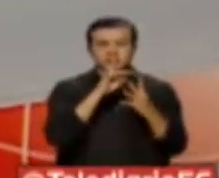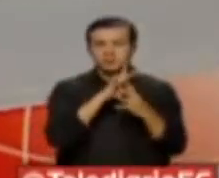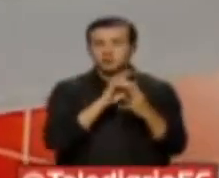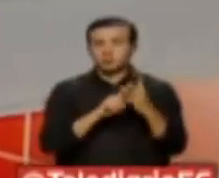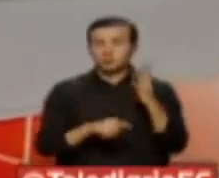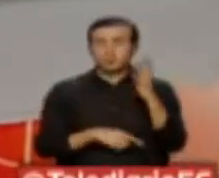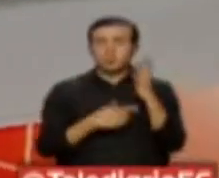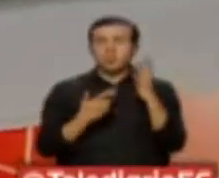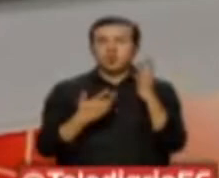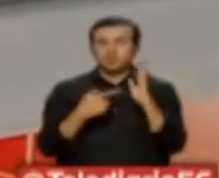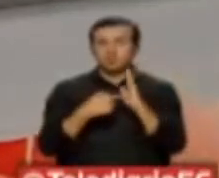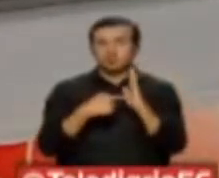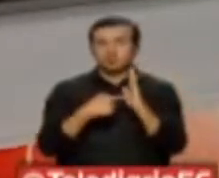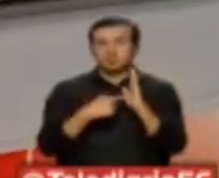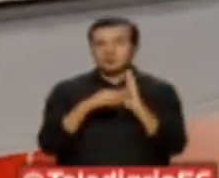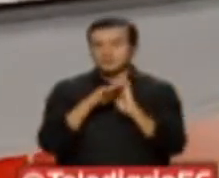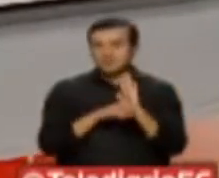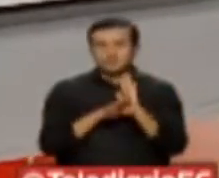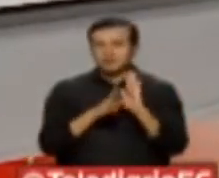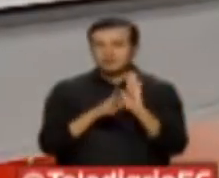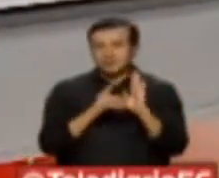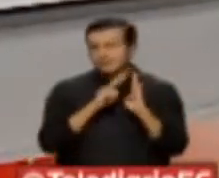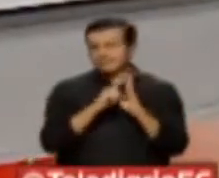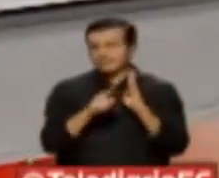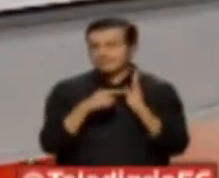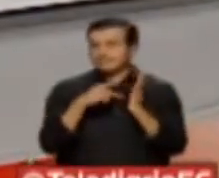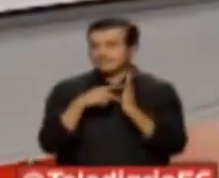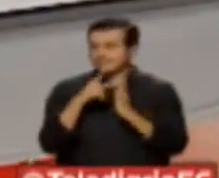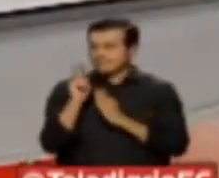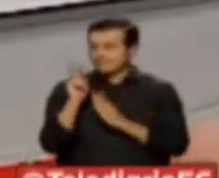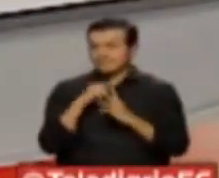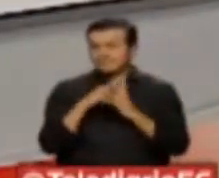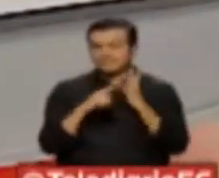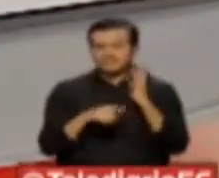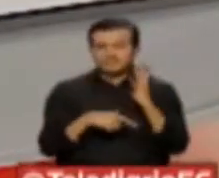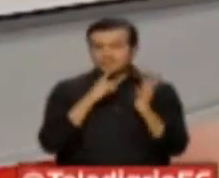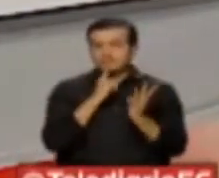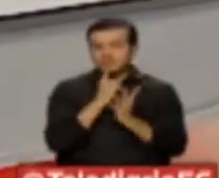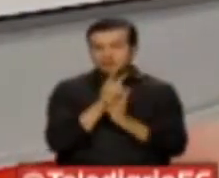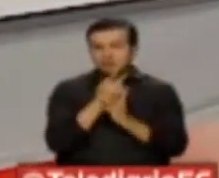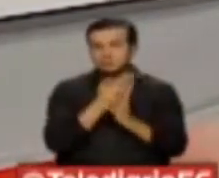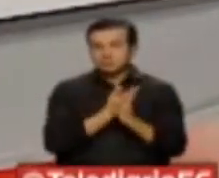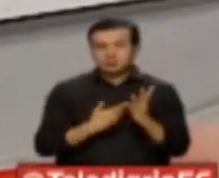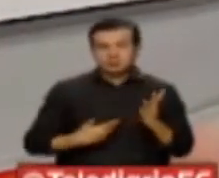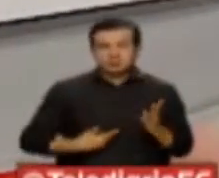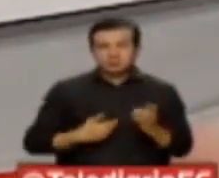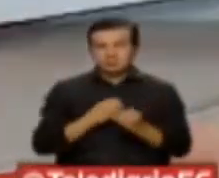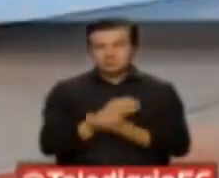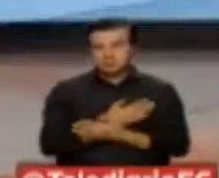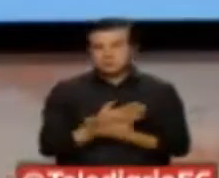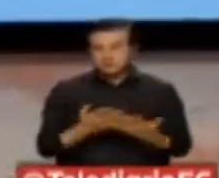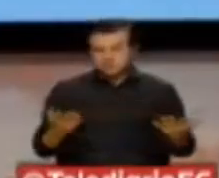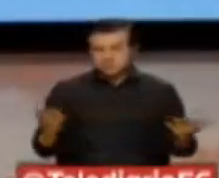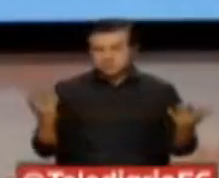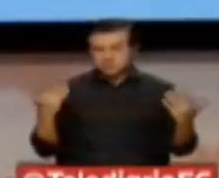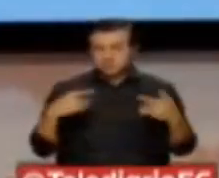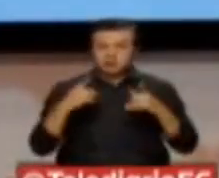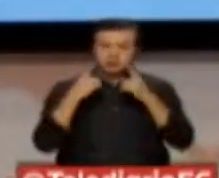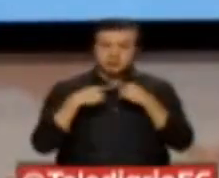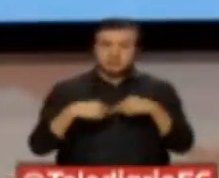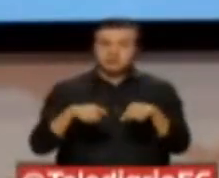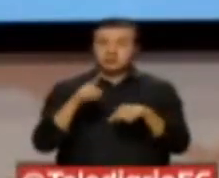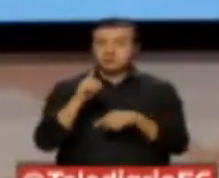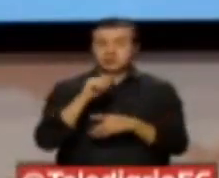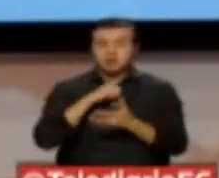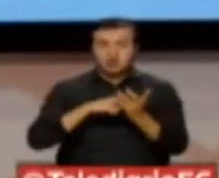de beneficios que ingresan a los estados unidos sin aranceles y eso lo que se refería el señor presidente la república lenín moreno cuando mencionó